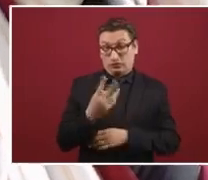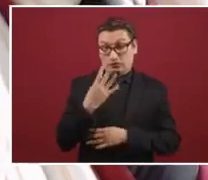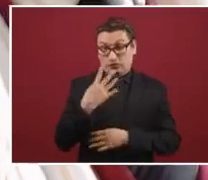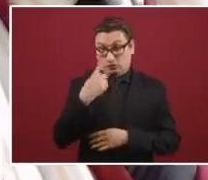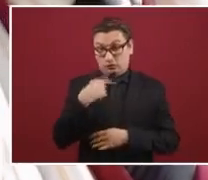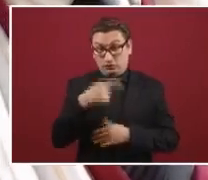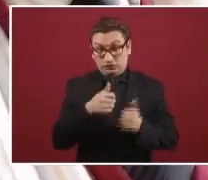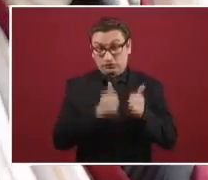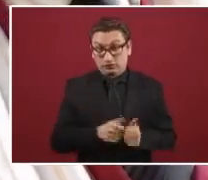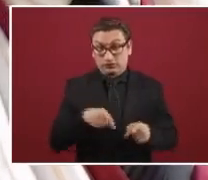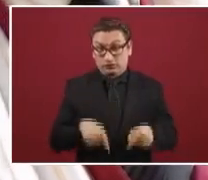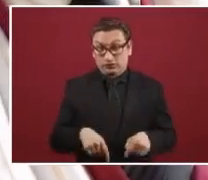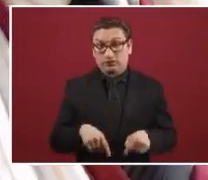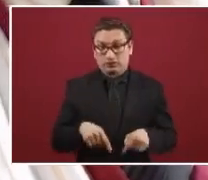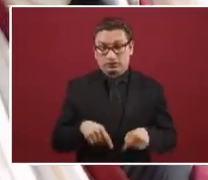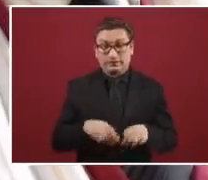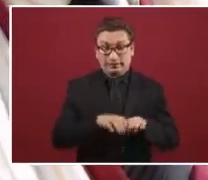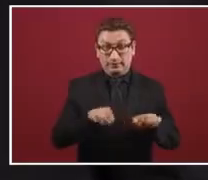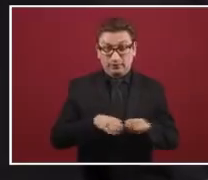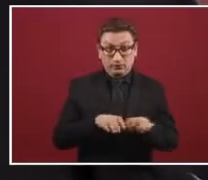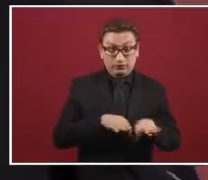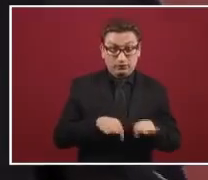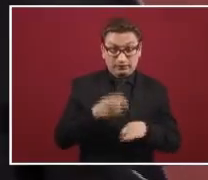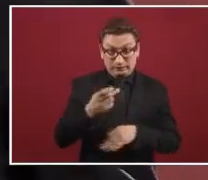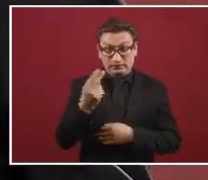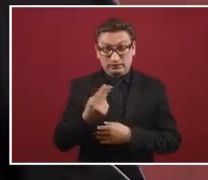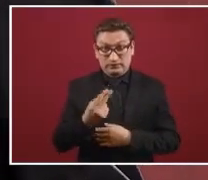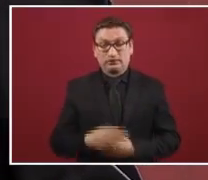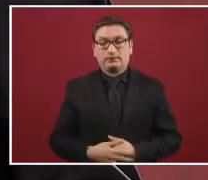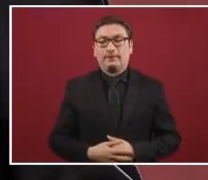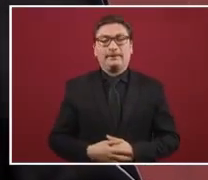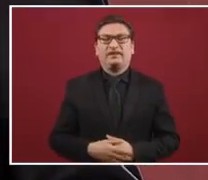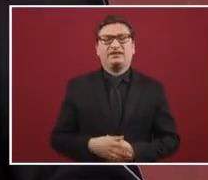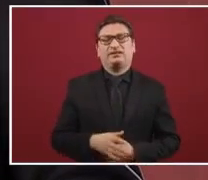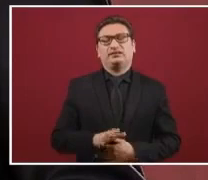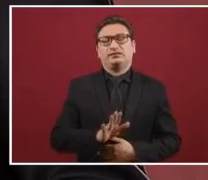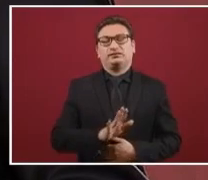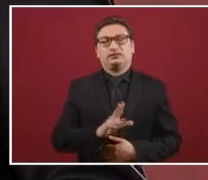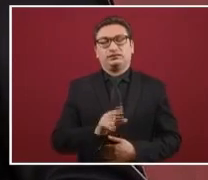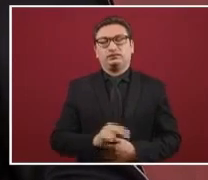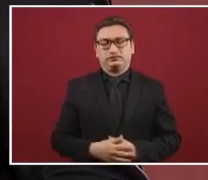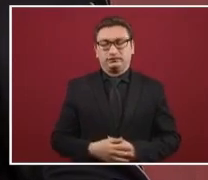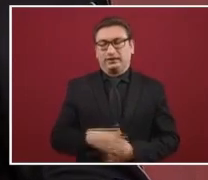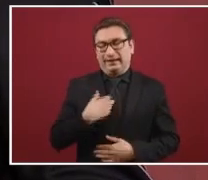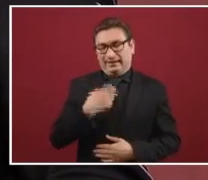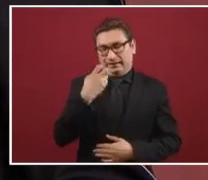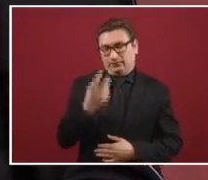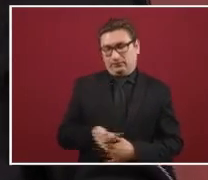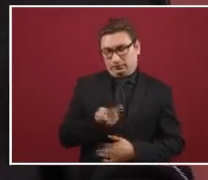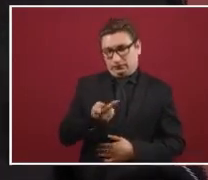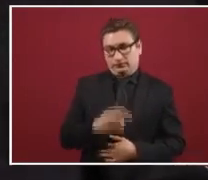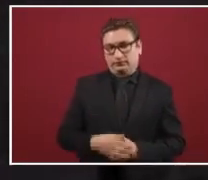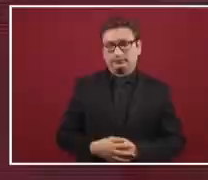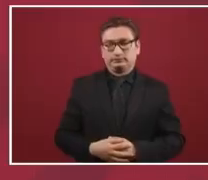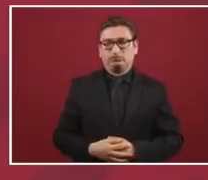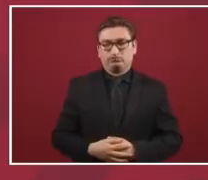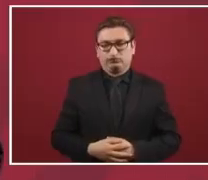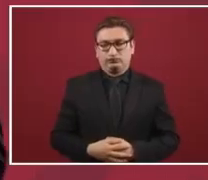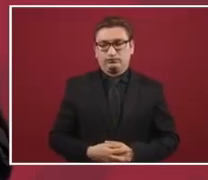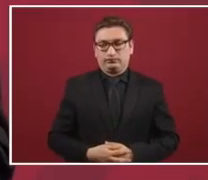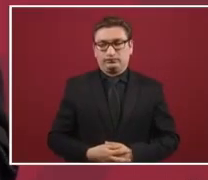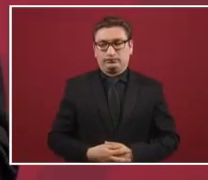aquí prácticamente, si de ser necesario? Eso también era no. La pregunta. Me refiero, sí, esa no, pero es sí, interesante.